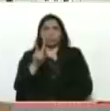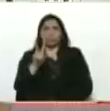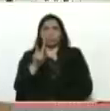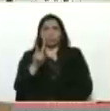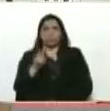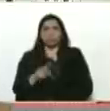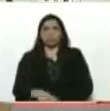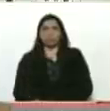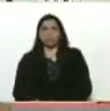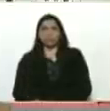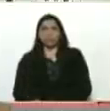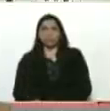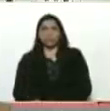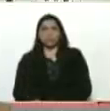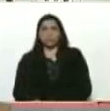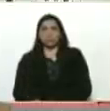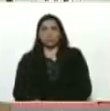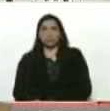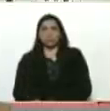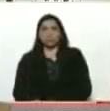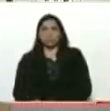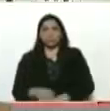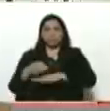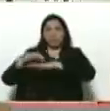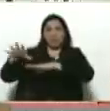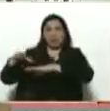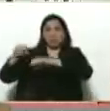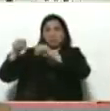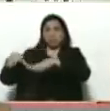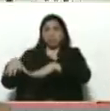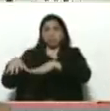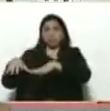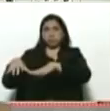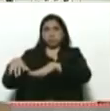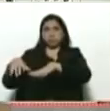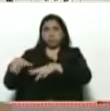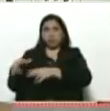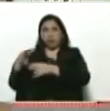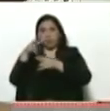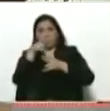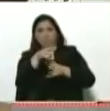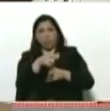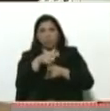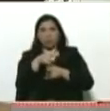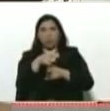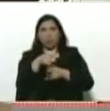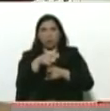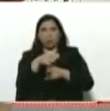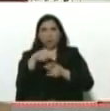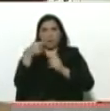medio. Y dejaron allí abandonados unas armas y unos racimos de cambures.